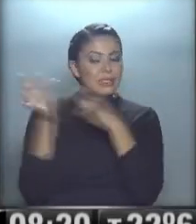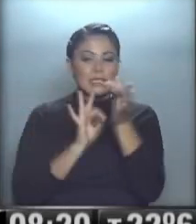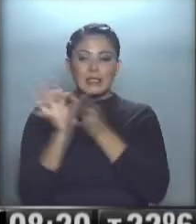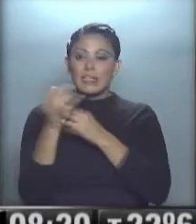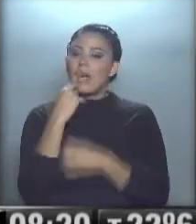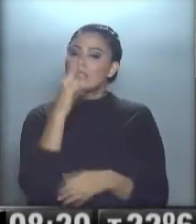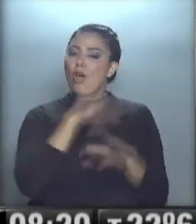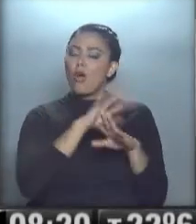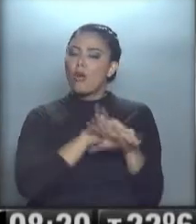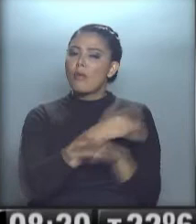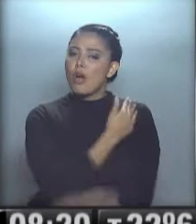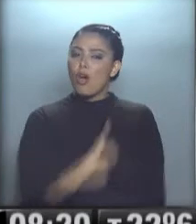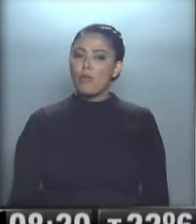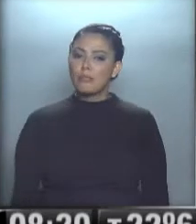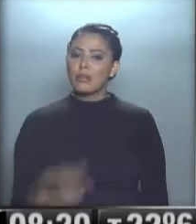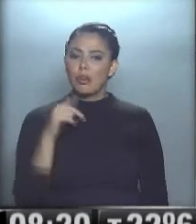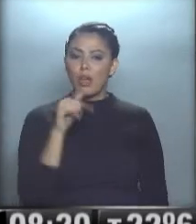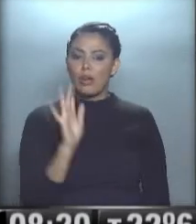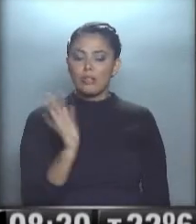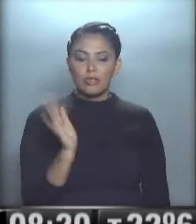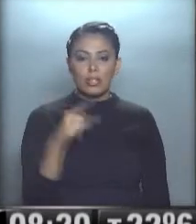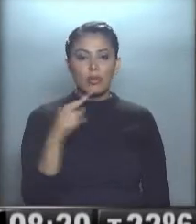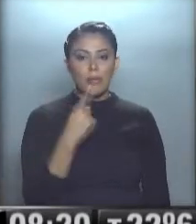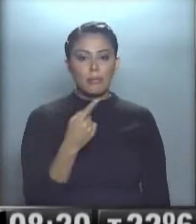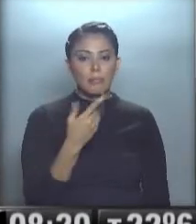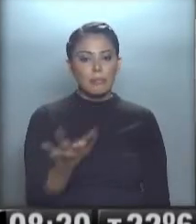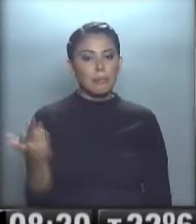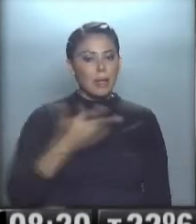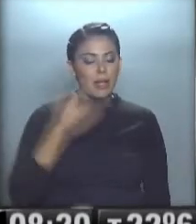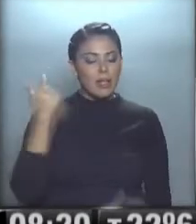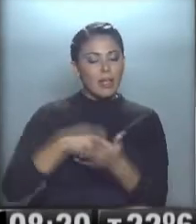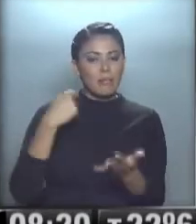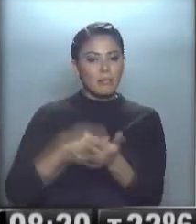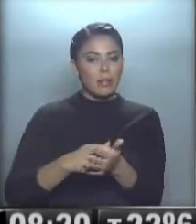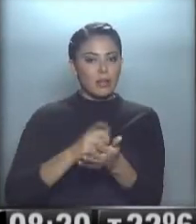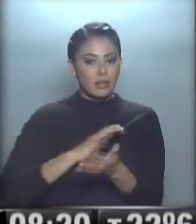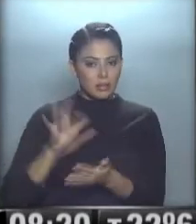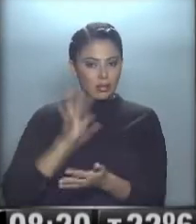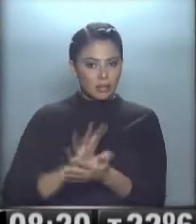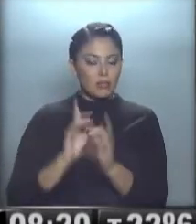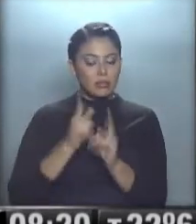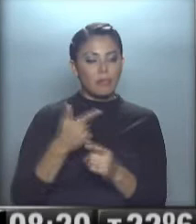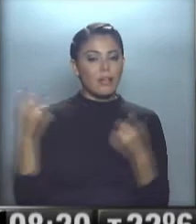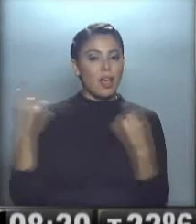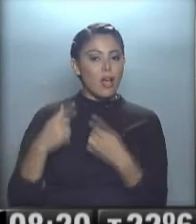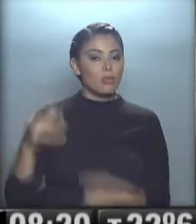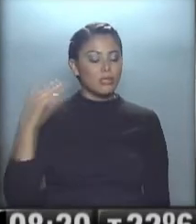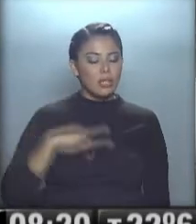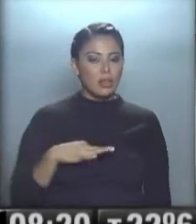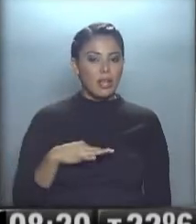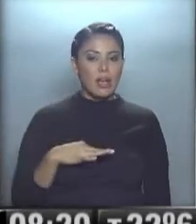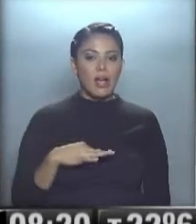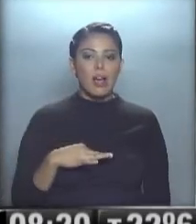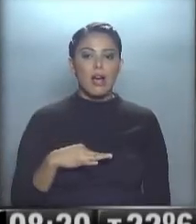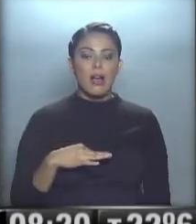la culpa al gobierno responsable de turno, por lo tanto lo que piden es ajuste fiscal, ajuste de salarios, promueven